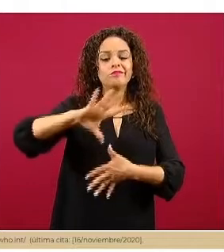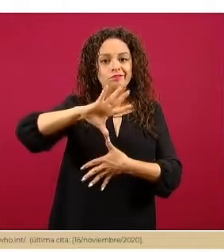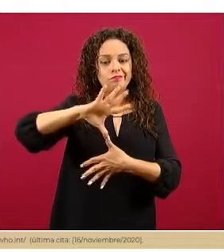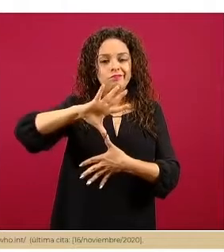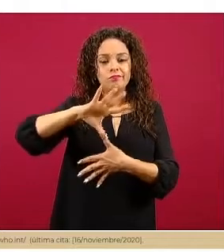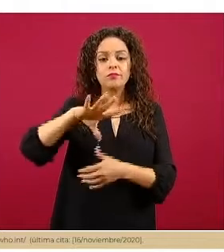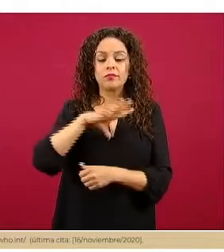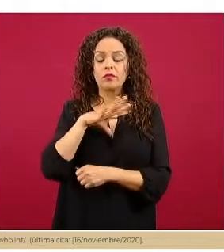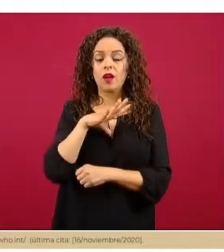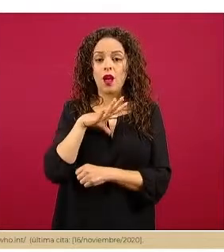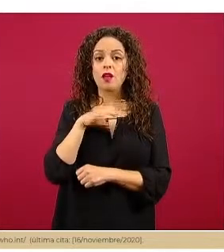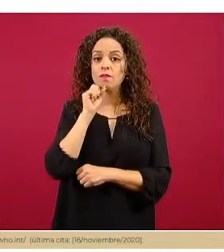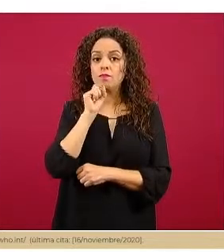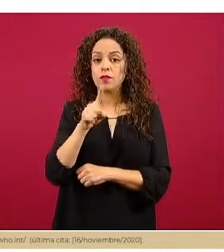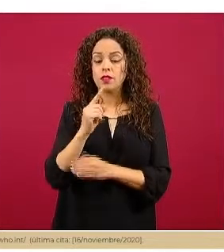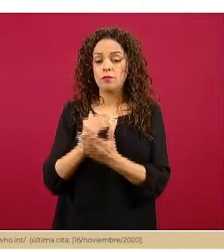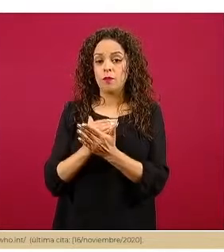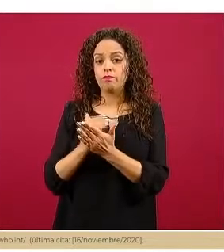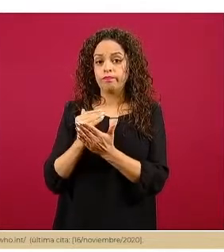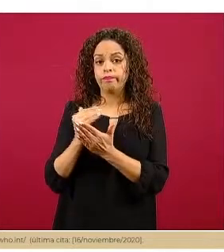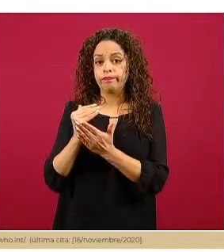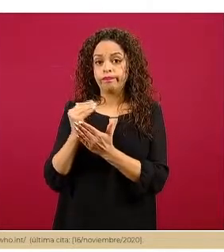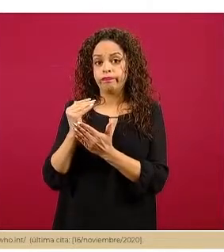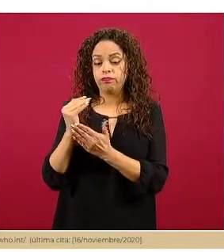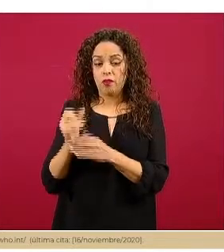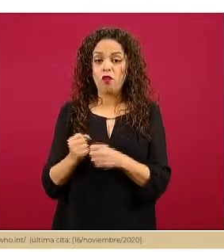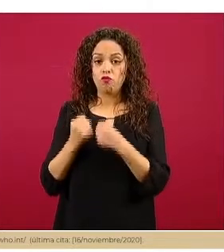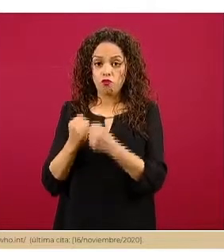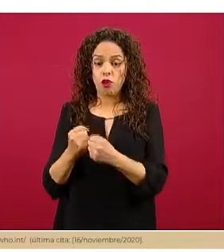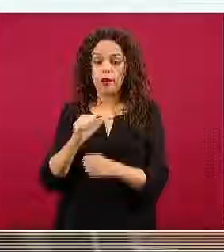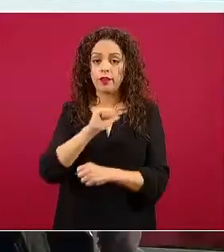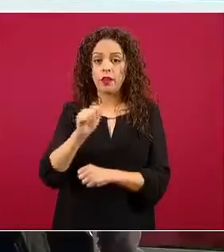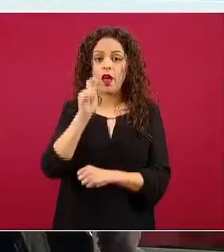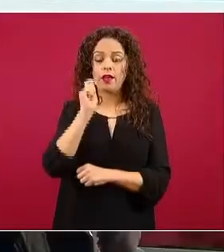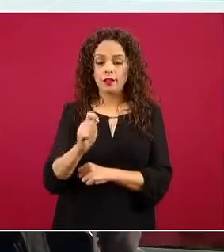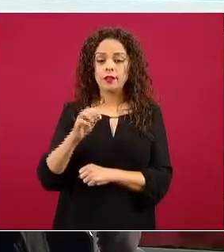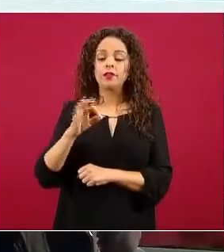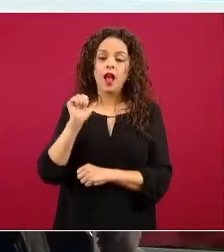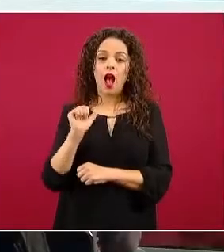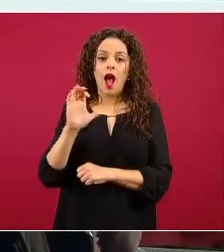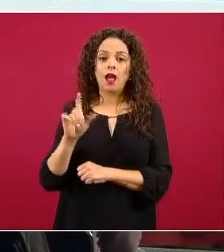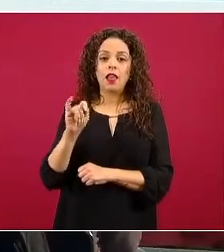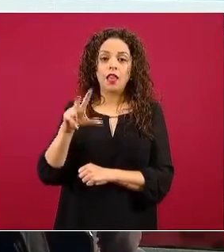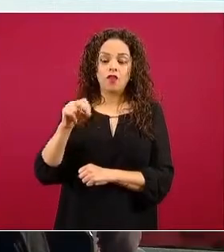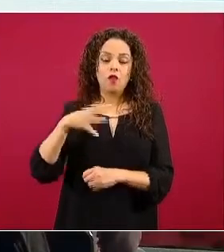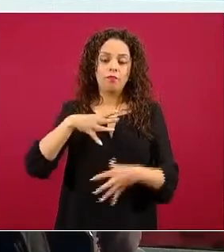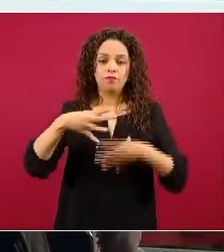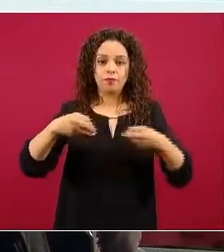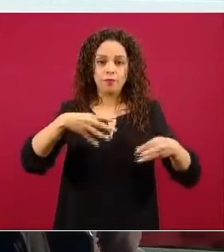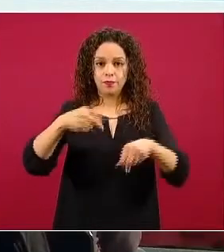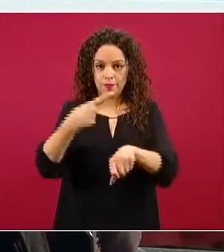con importantes incrementos en la actividad viral.